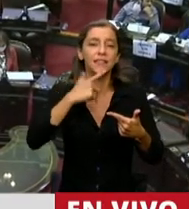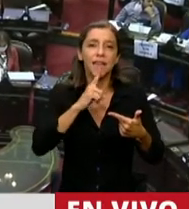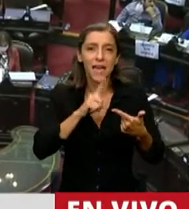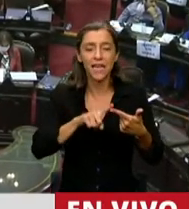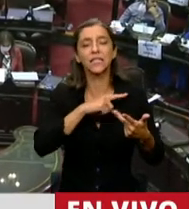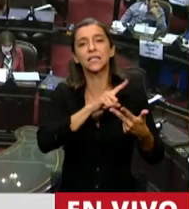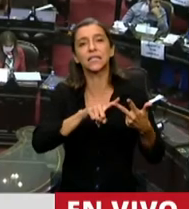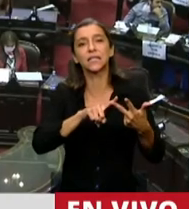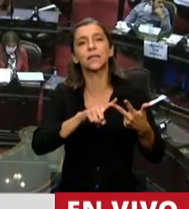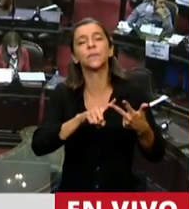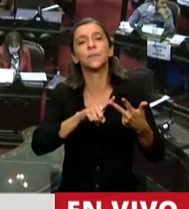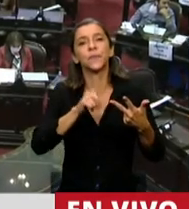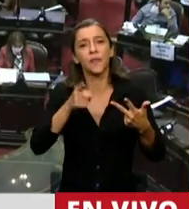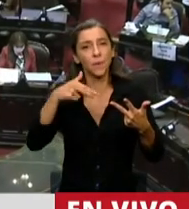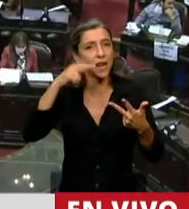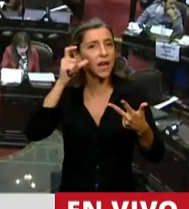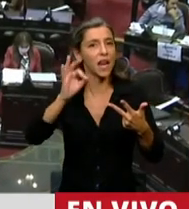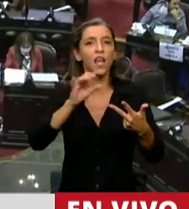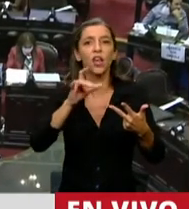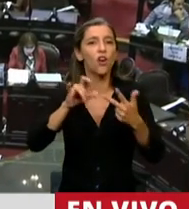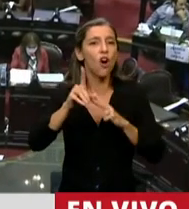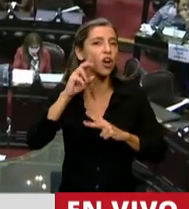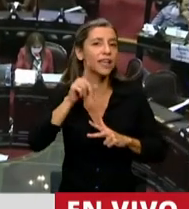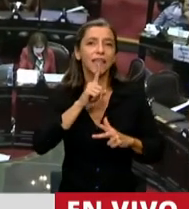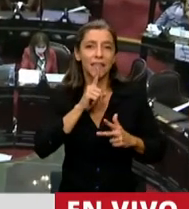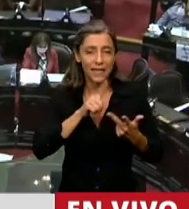Anónima, el desarrollado por NeoKit